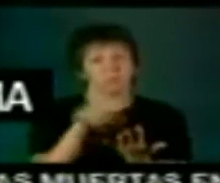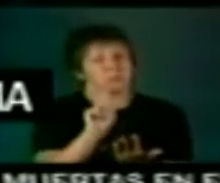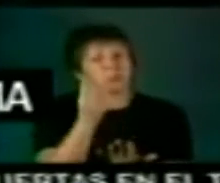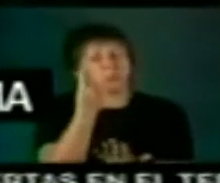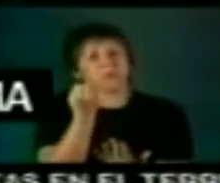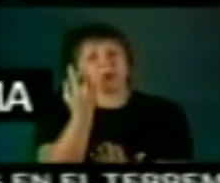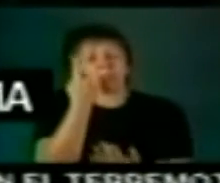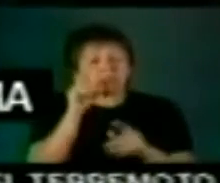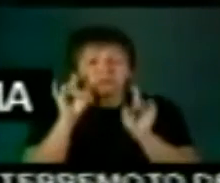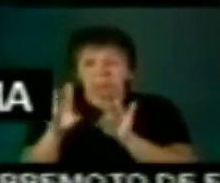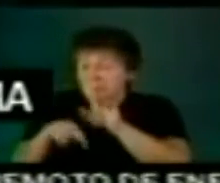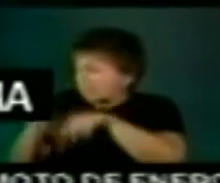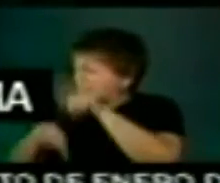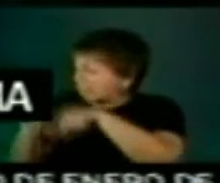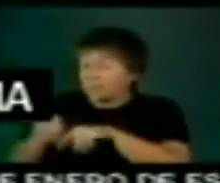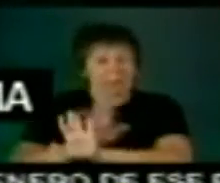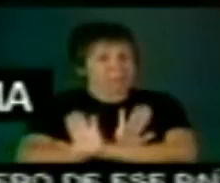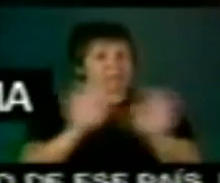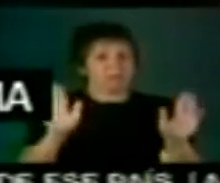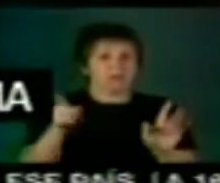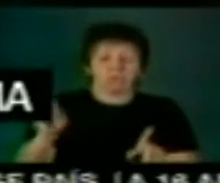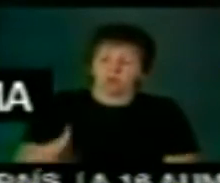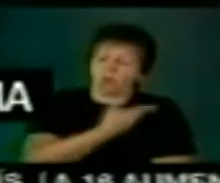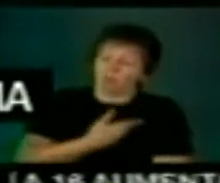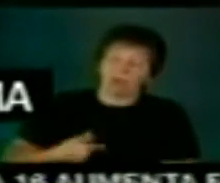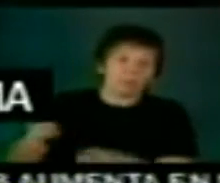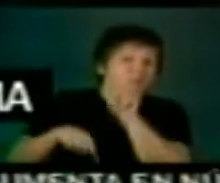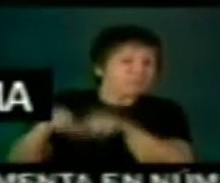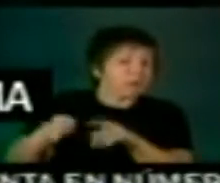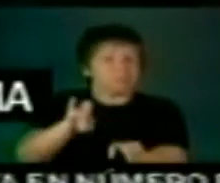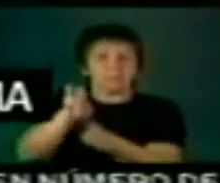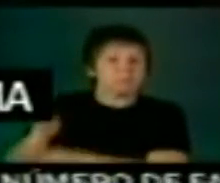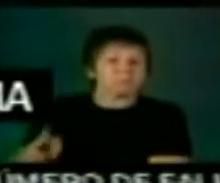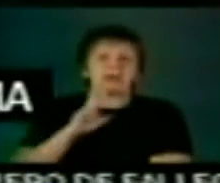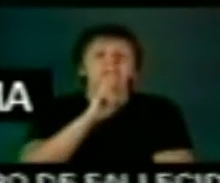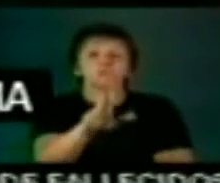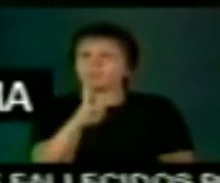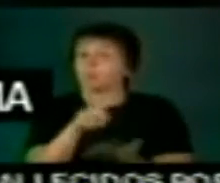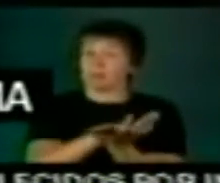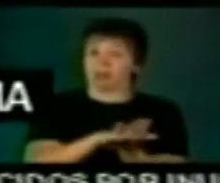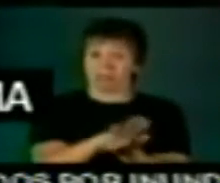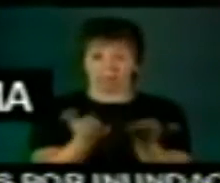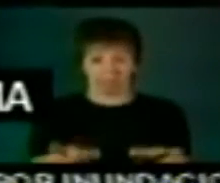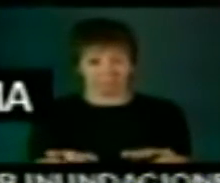de gestión de la cosa pública y menos a sus resultados.